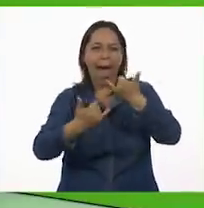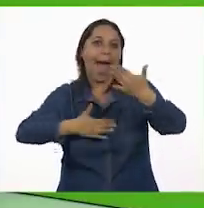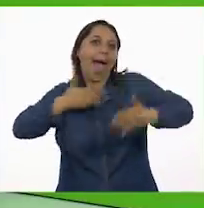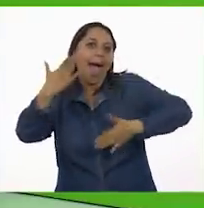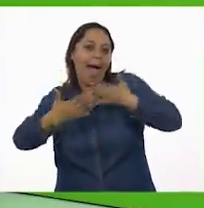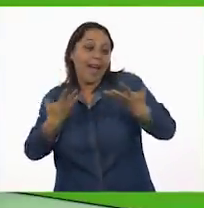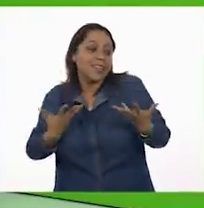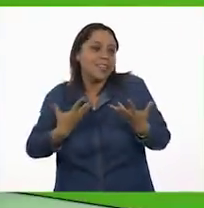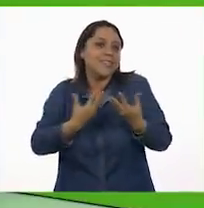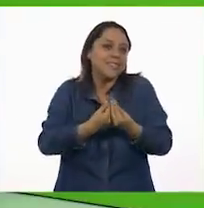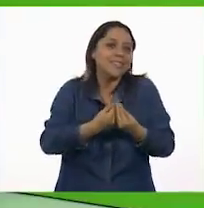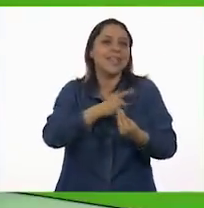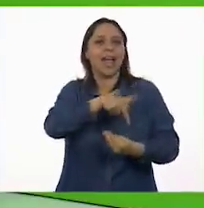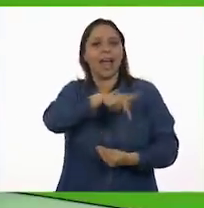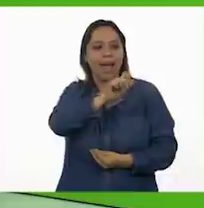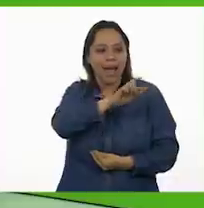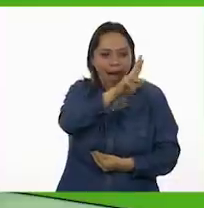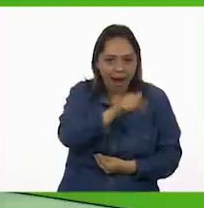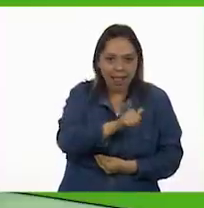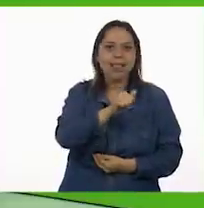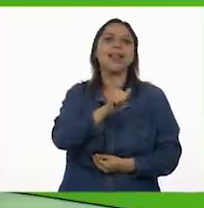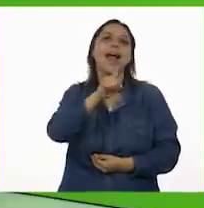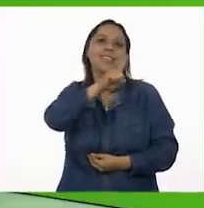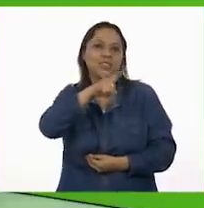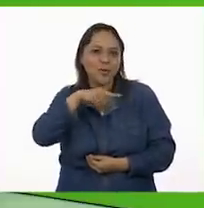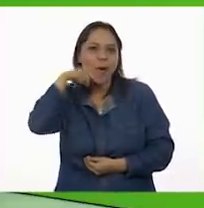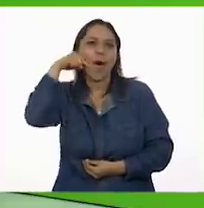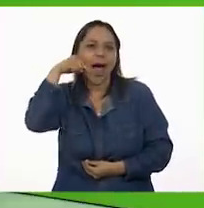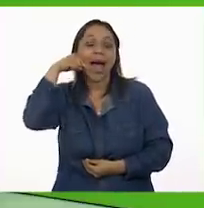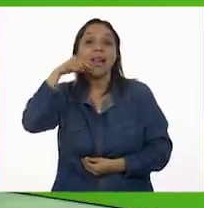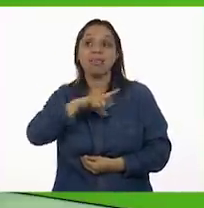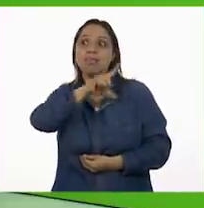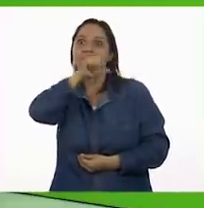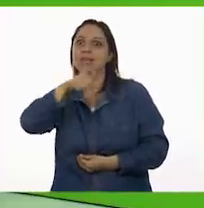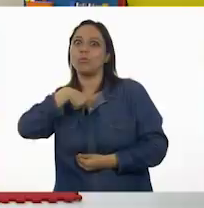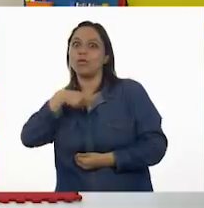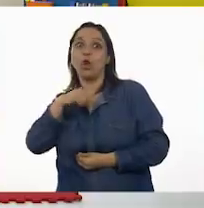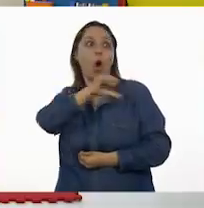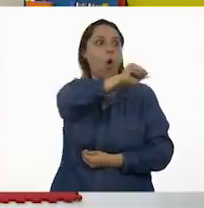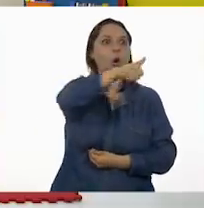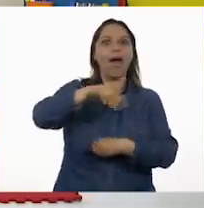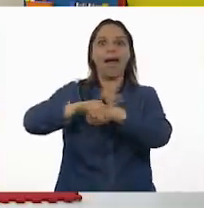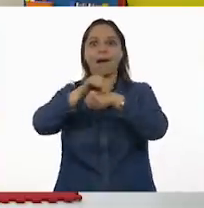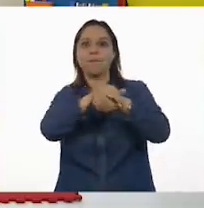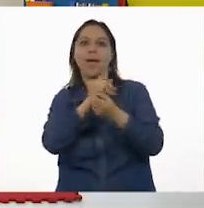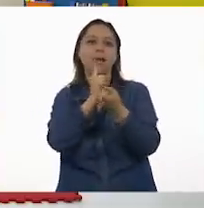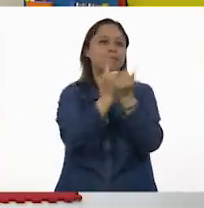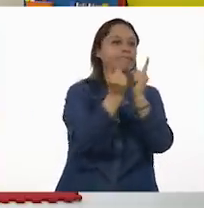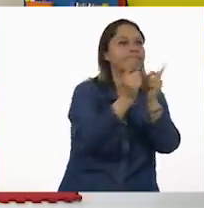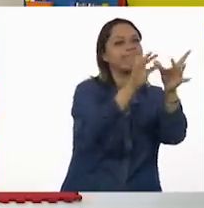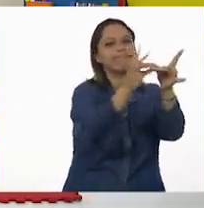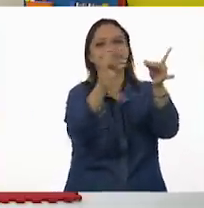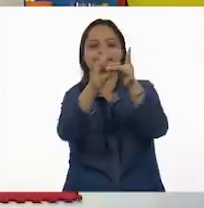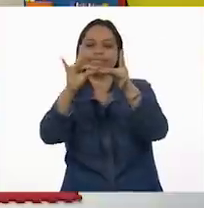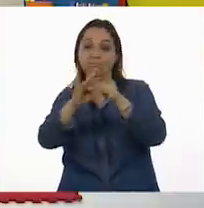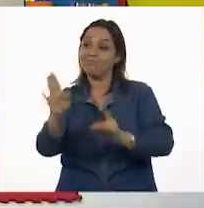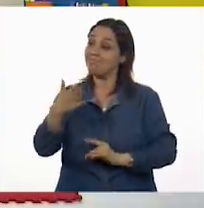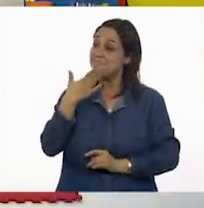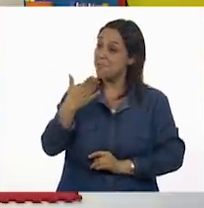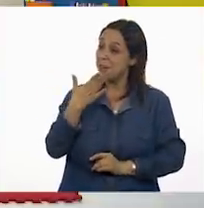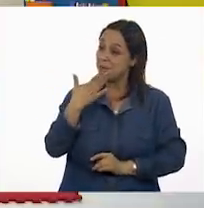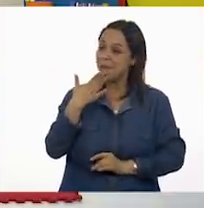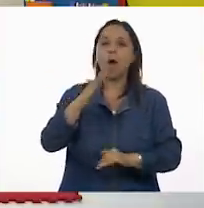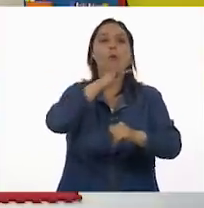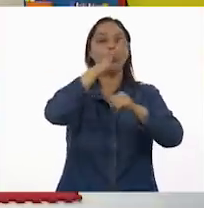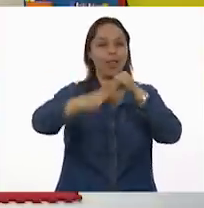con Sohar y Carla y les platico mis aventuras a mis amigas. ¡Ah, muy bien! Vamos con